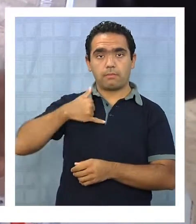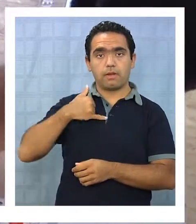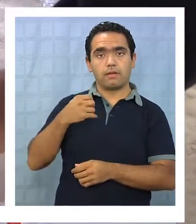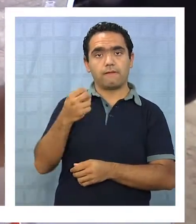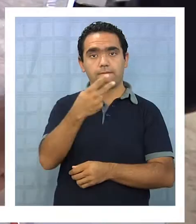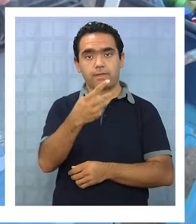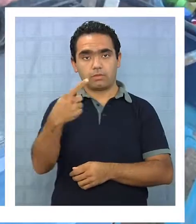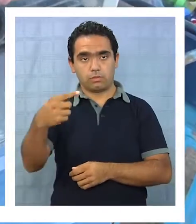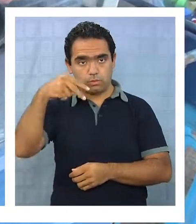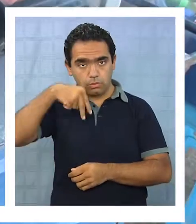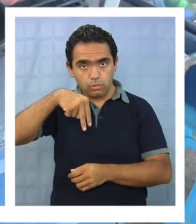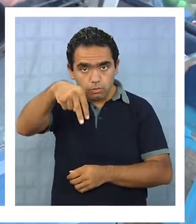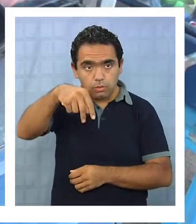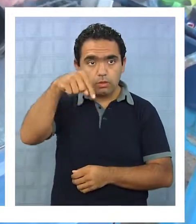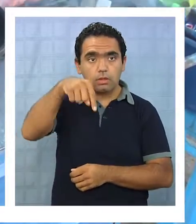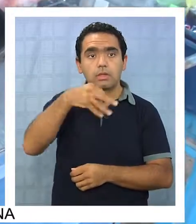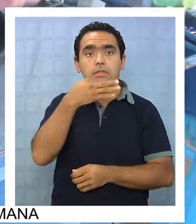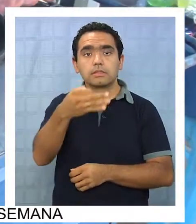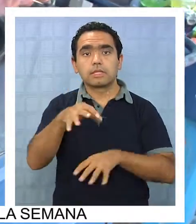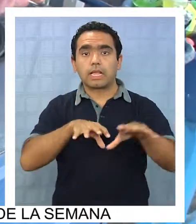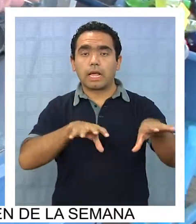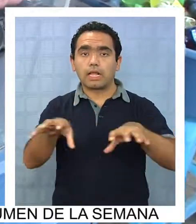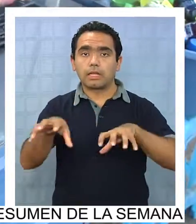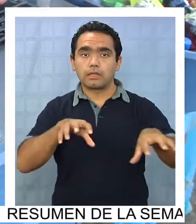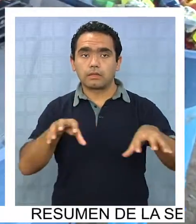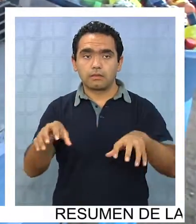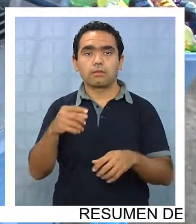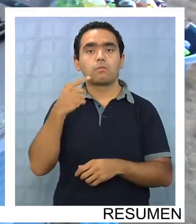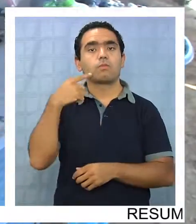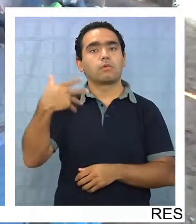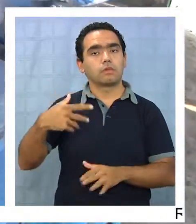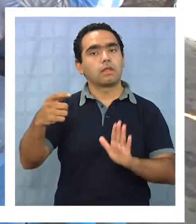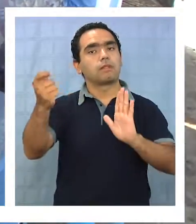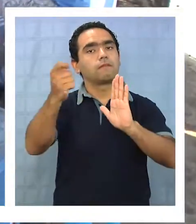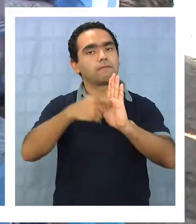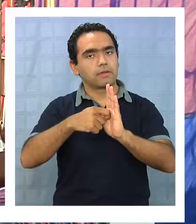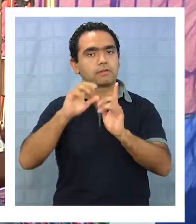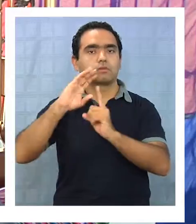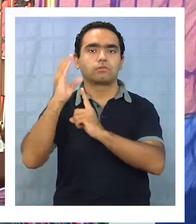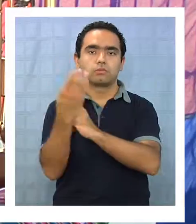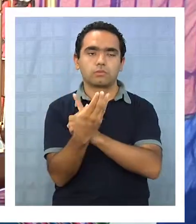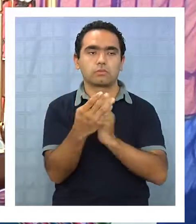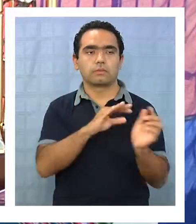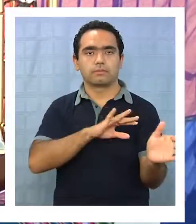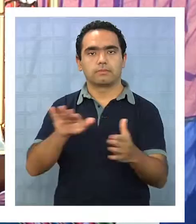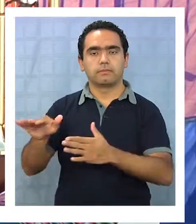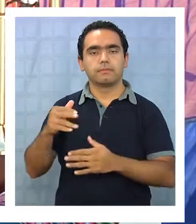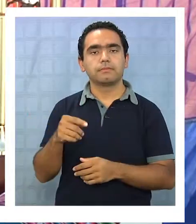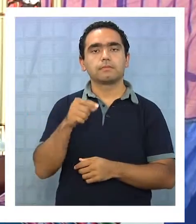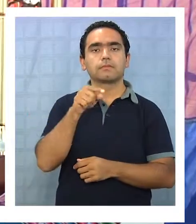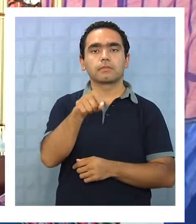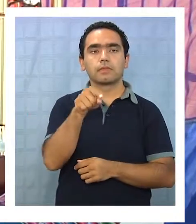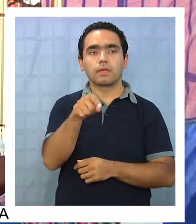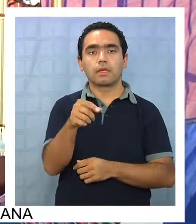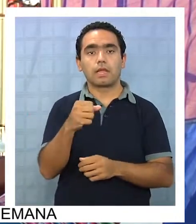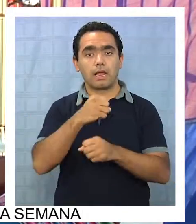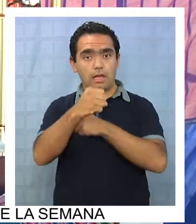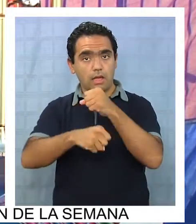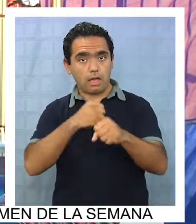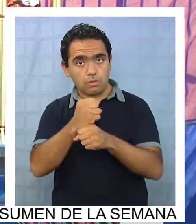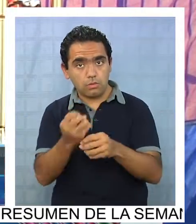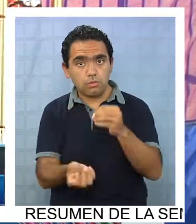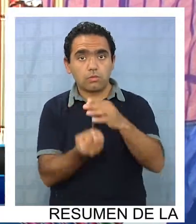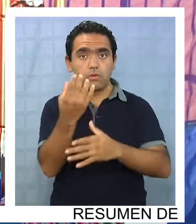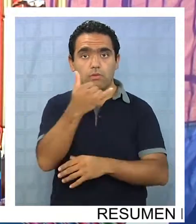que esta actividad sirva como complemento para esta fecha tan importante para su cultura. Con respecto, digamos, del Machac Mara, de la